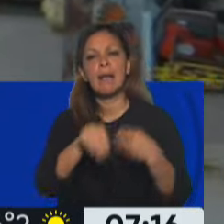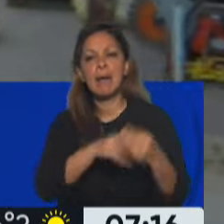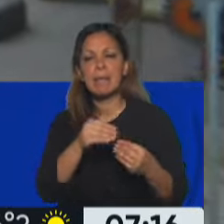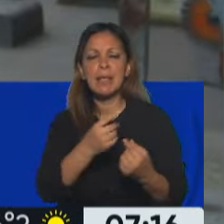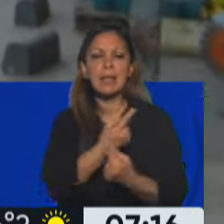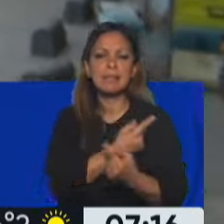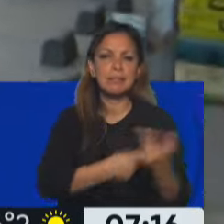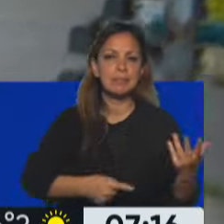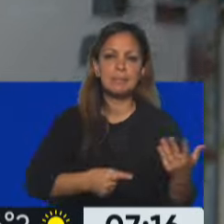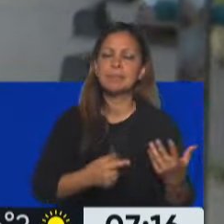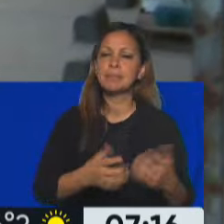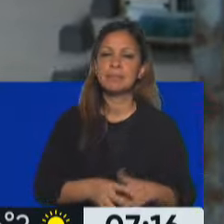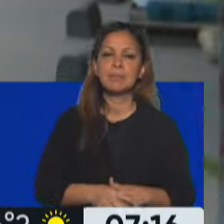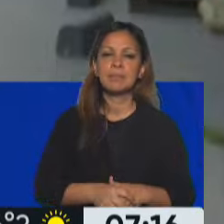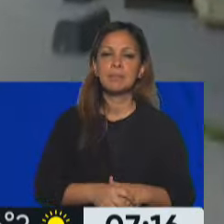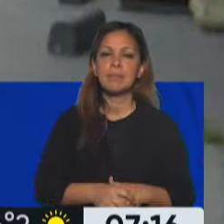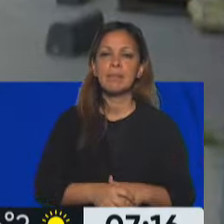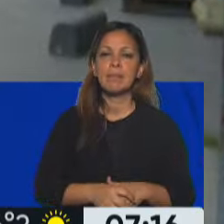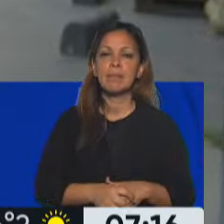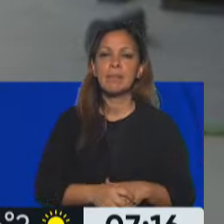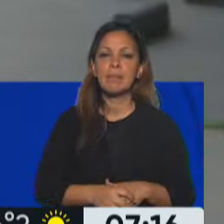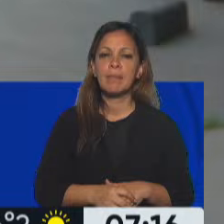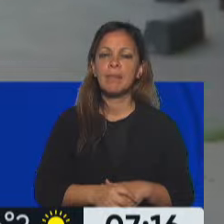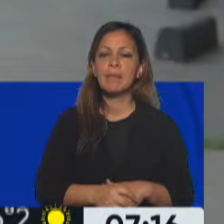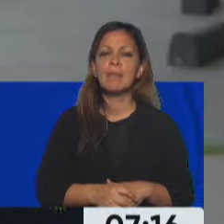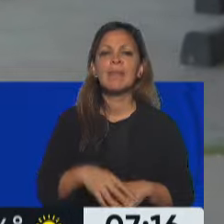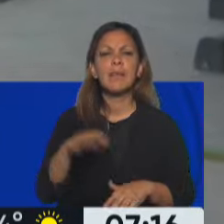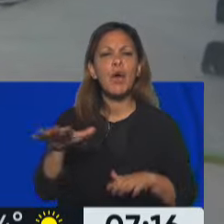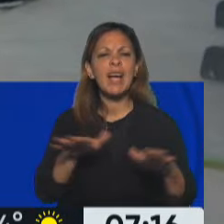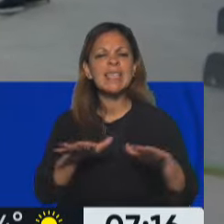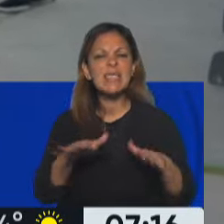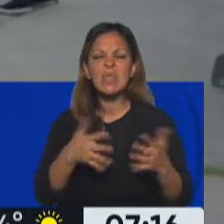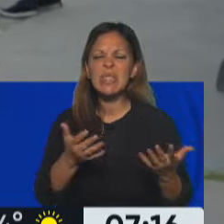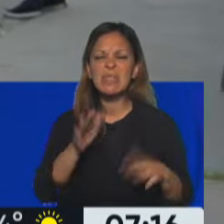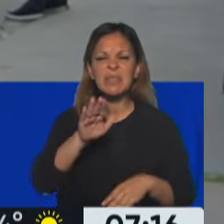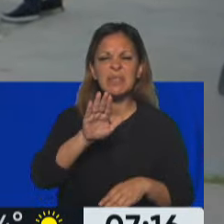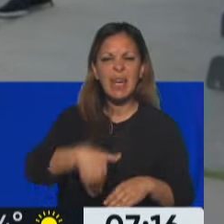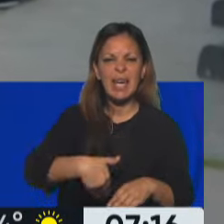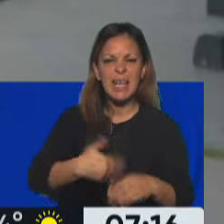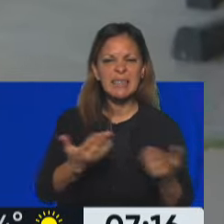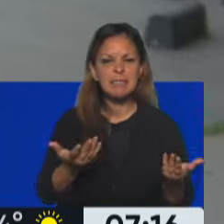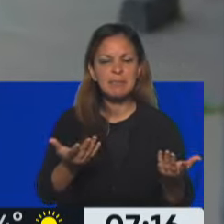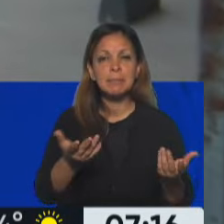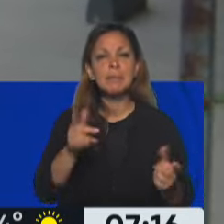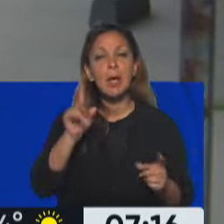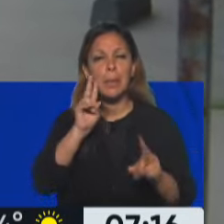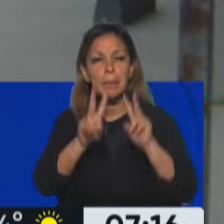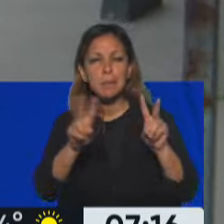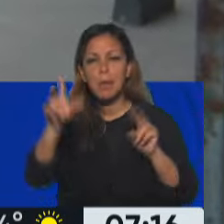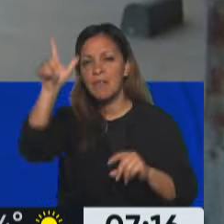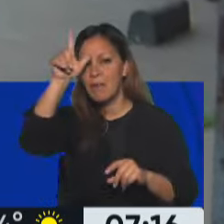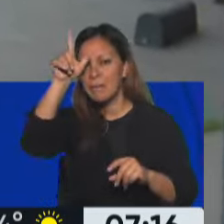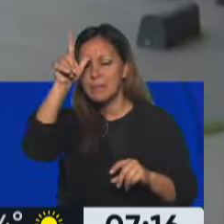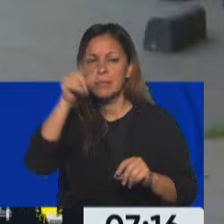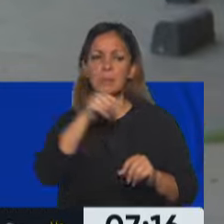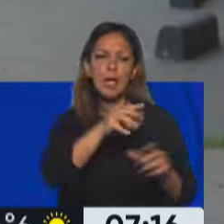que comienzan escenas que son feas, comienzan efectivos de la policía que uno los ve agarrando a familiares de